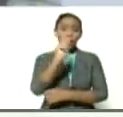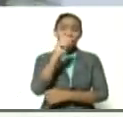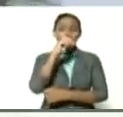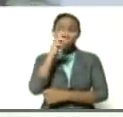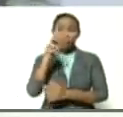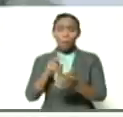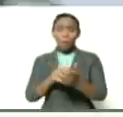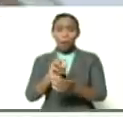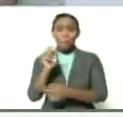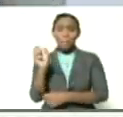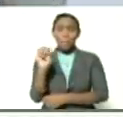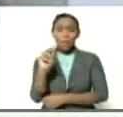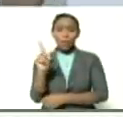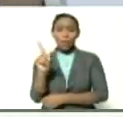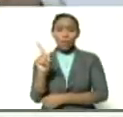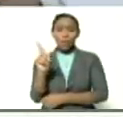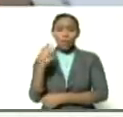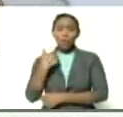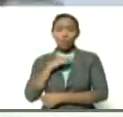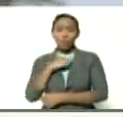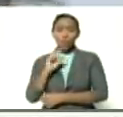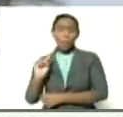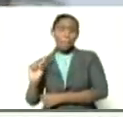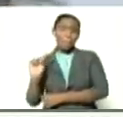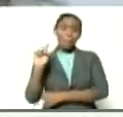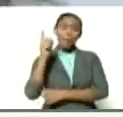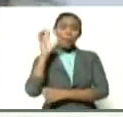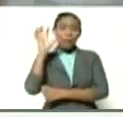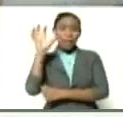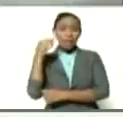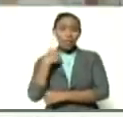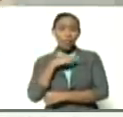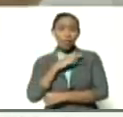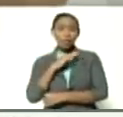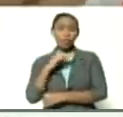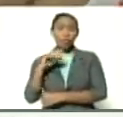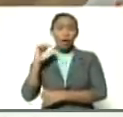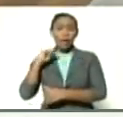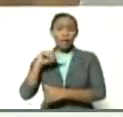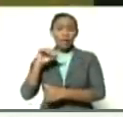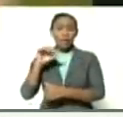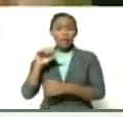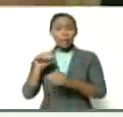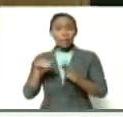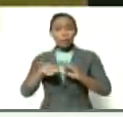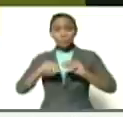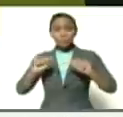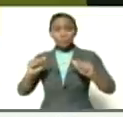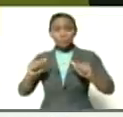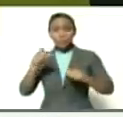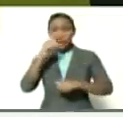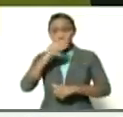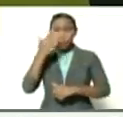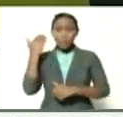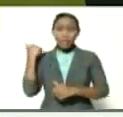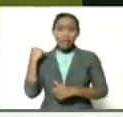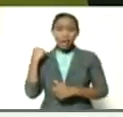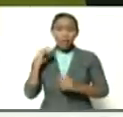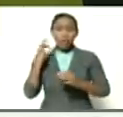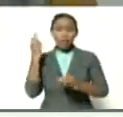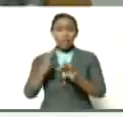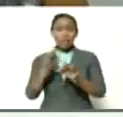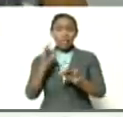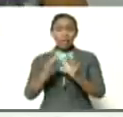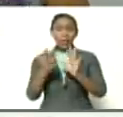2021. Fuimos el primer país de nuestro continente en participar el año pasado, en septiembre del año